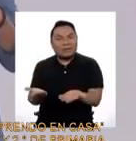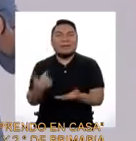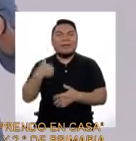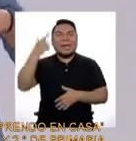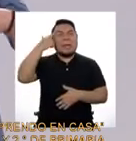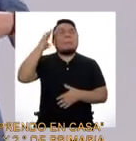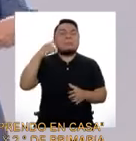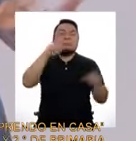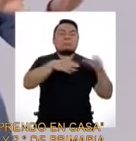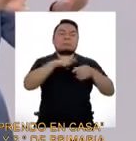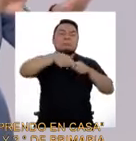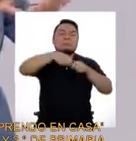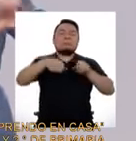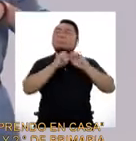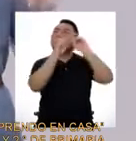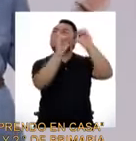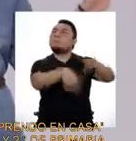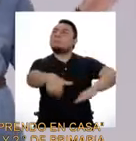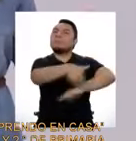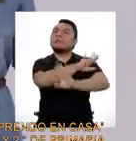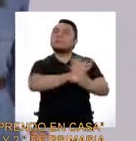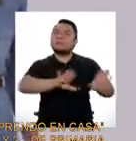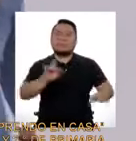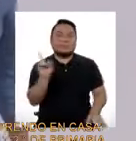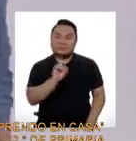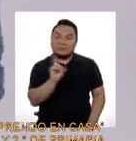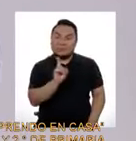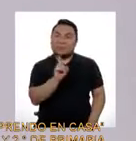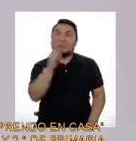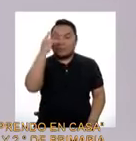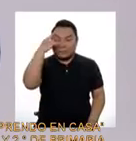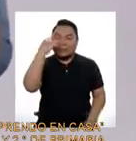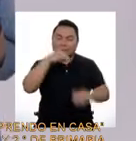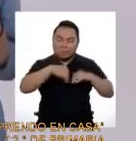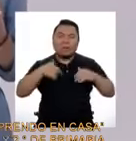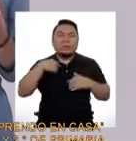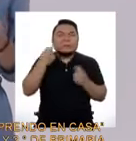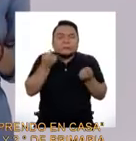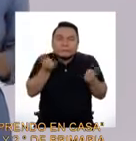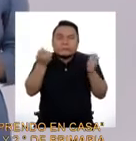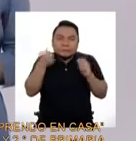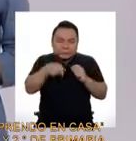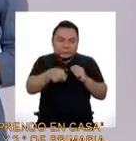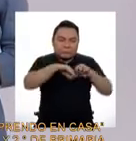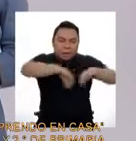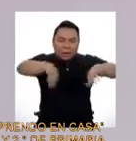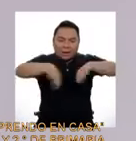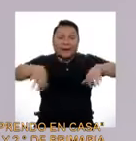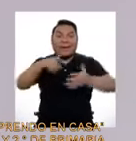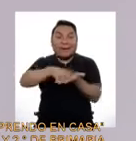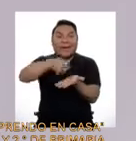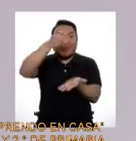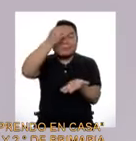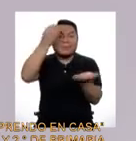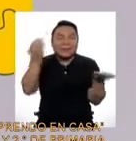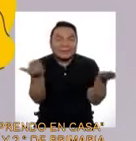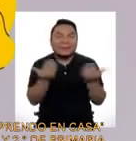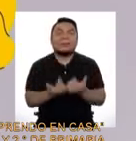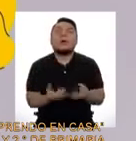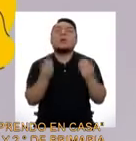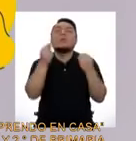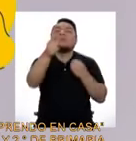con mis residuos, botarla a la calle y ya. Ahora intentaré todos los nuevos métodos que hemos aprendido. ¿Y a ti, cuál de